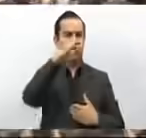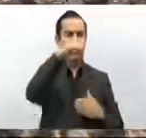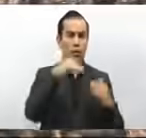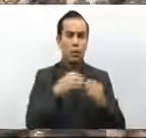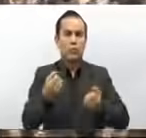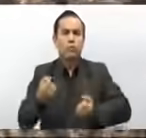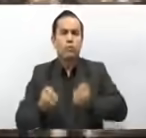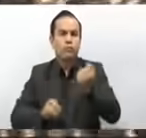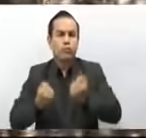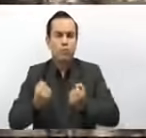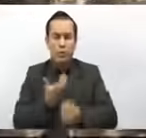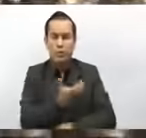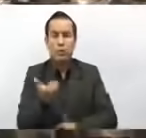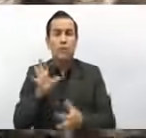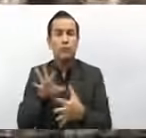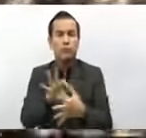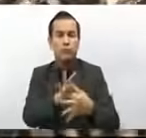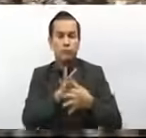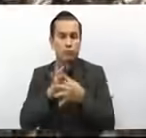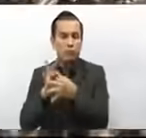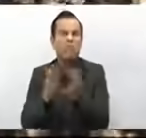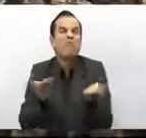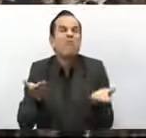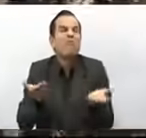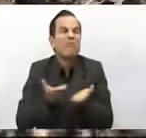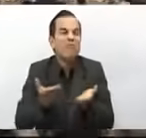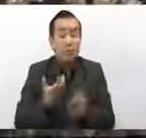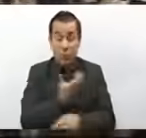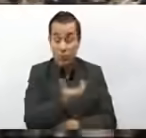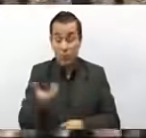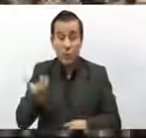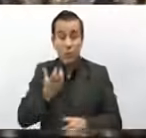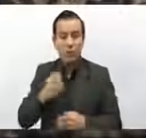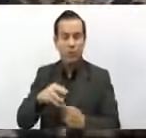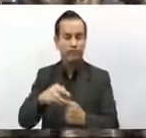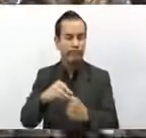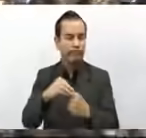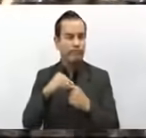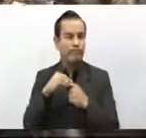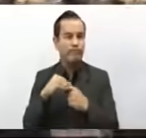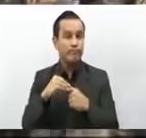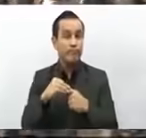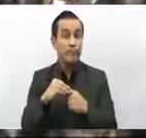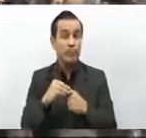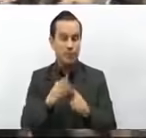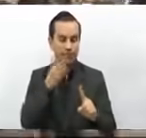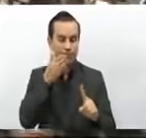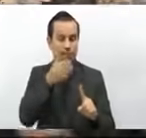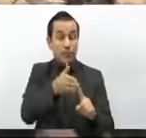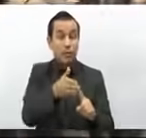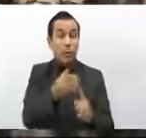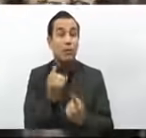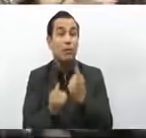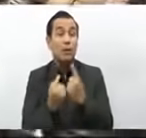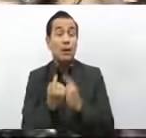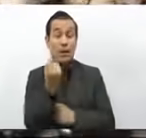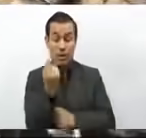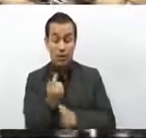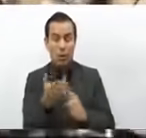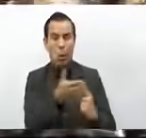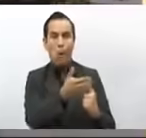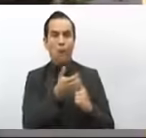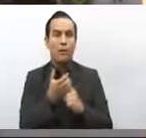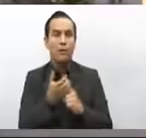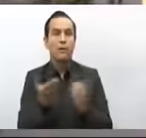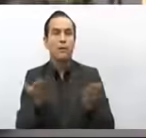las coordinaciones pertinentes para ejecutar acciones especializadas, orientadas al rescate de personas secuestradas a fin